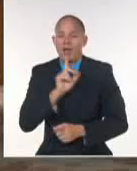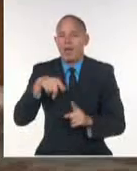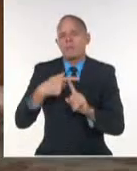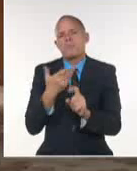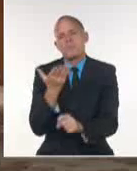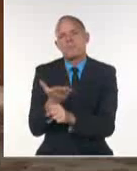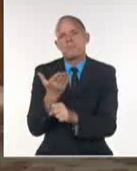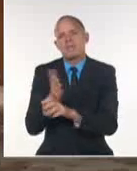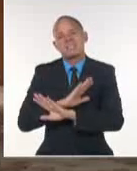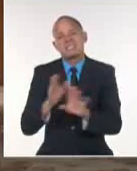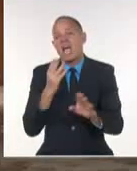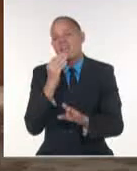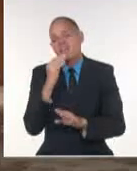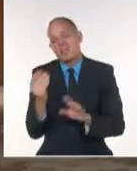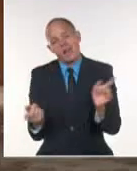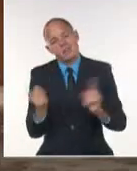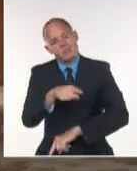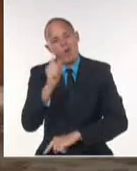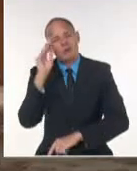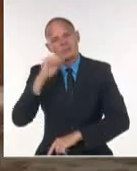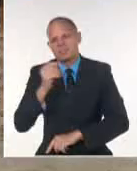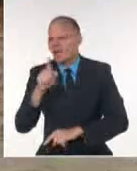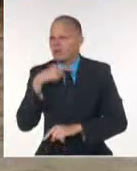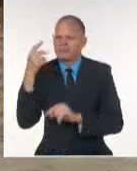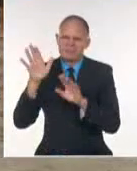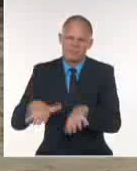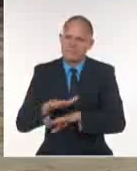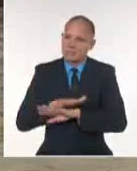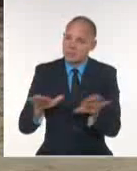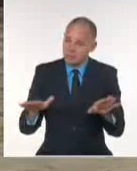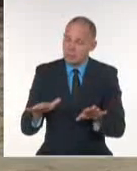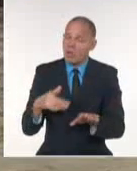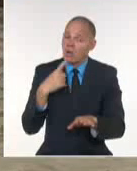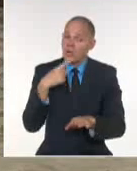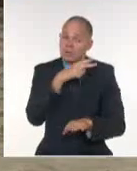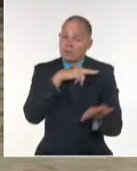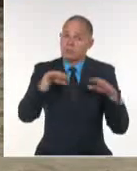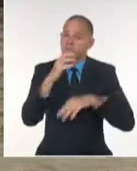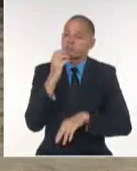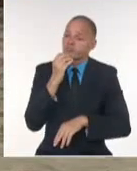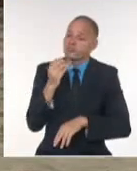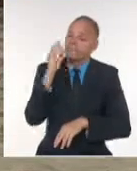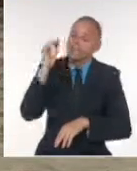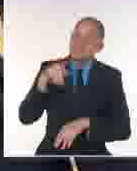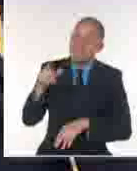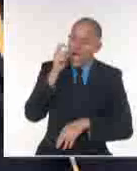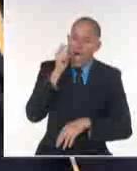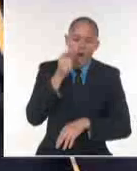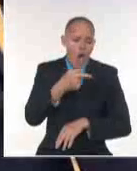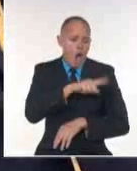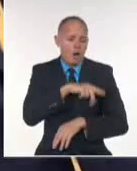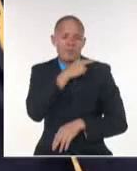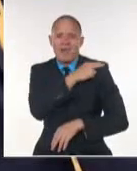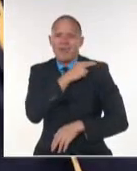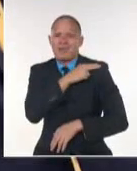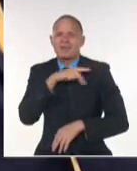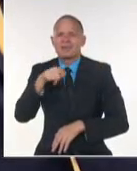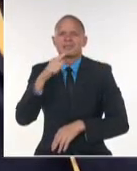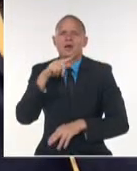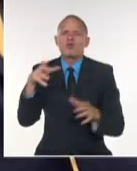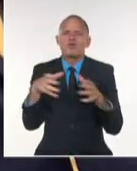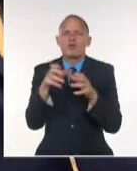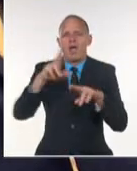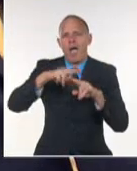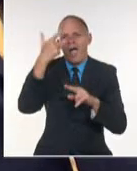ese sentido, el primer ministro condenó firmemente el asesinato del líder de Hamas, Ismail Haniyeh, en la capital persa. Esta